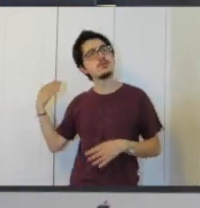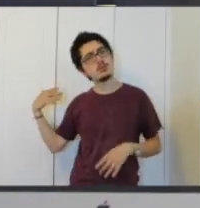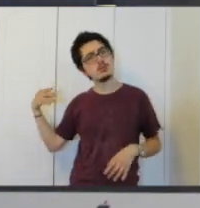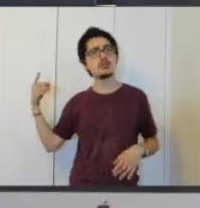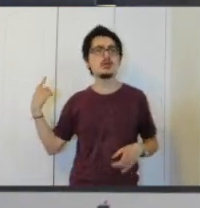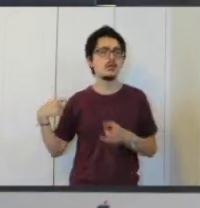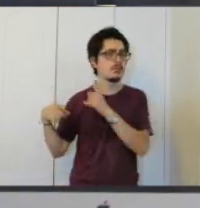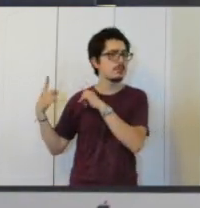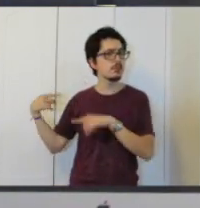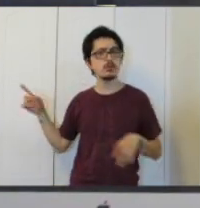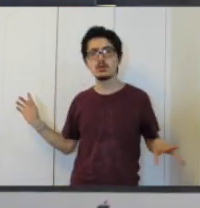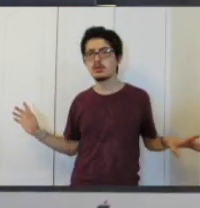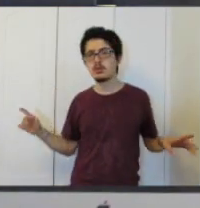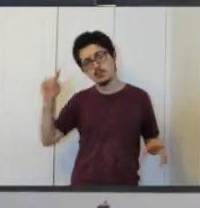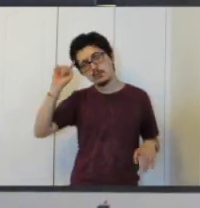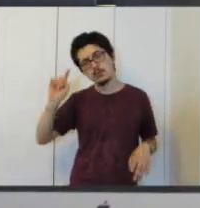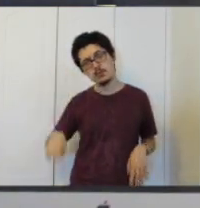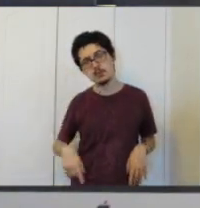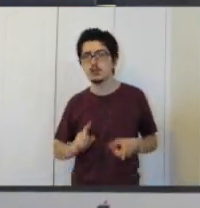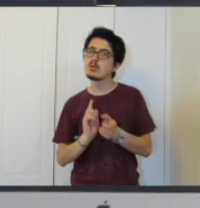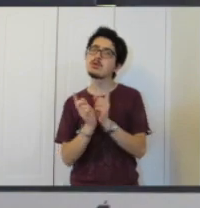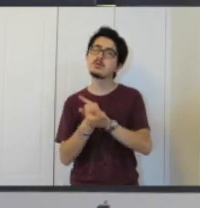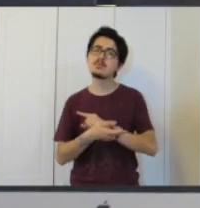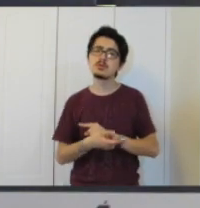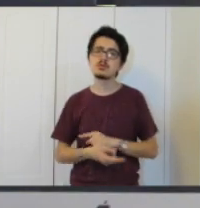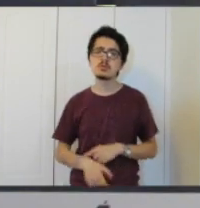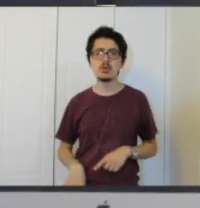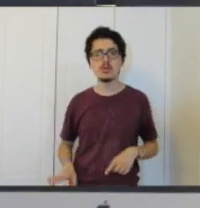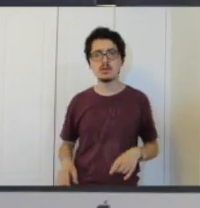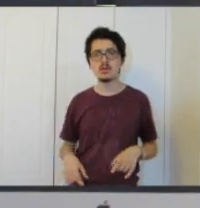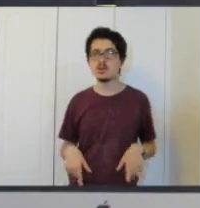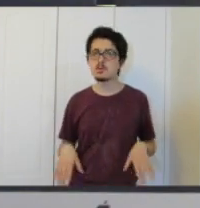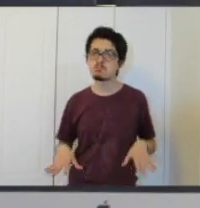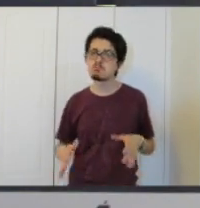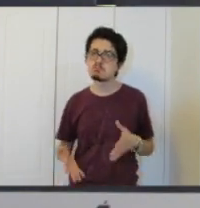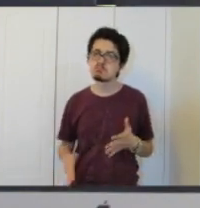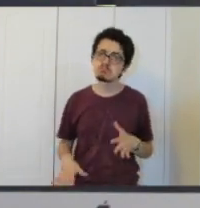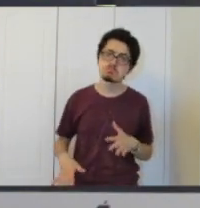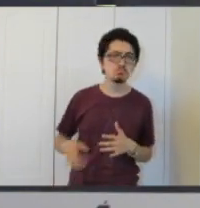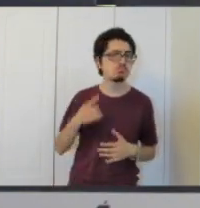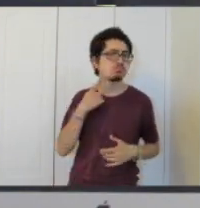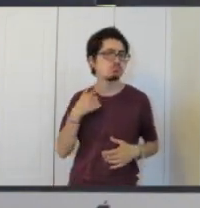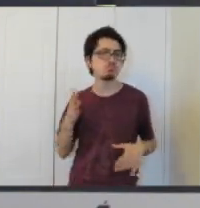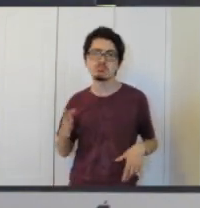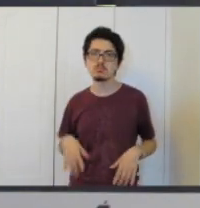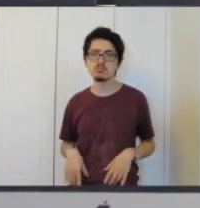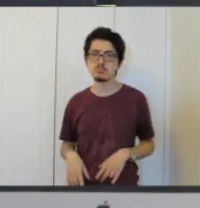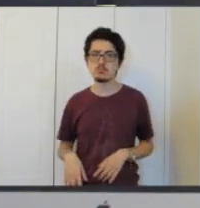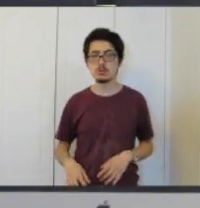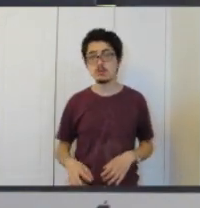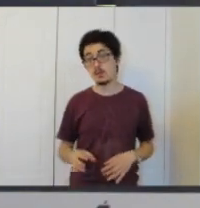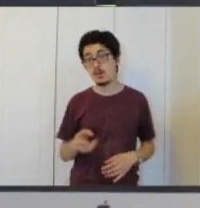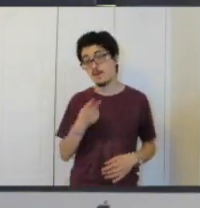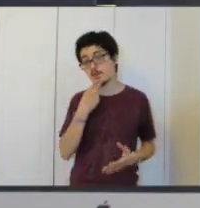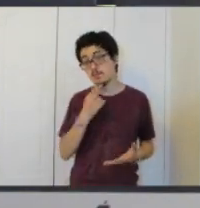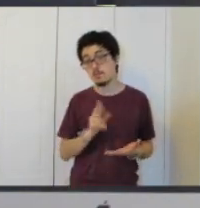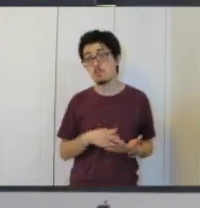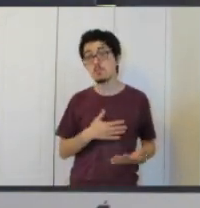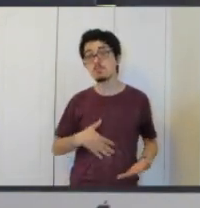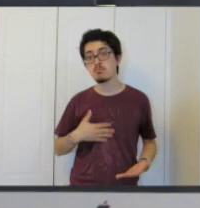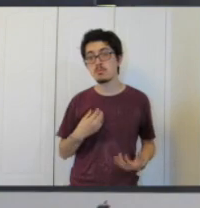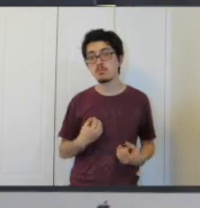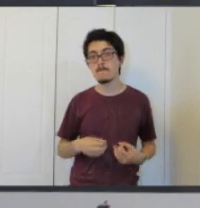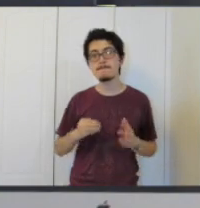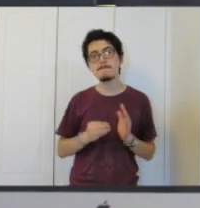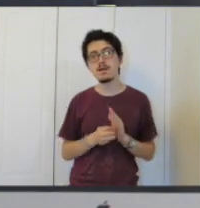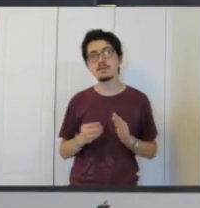tener la sencillez, la mezcla que tiene con el tema de la comida, y que realmente es un libro que vale la pena leer en todo grado.